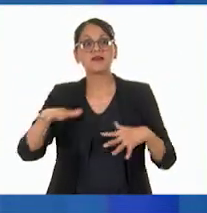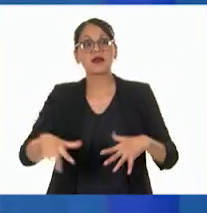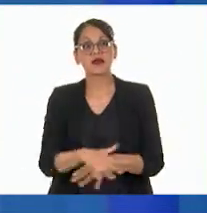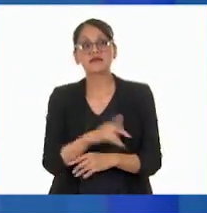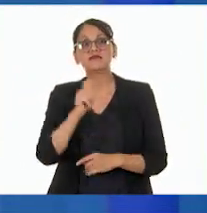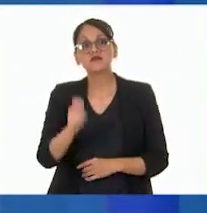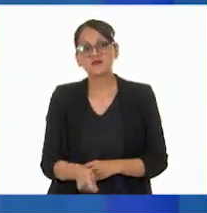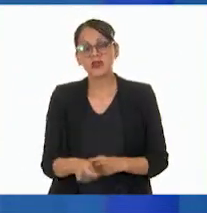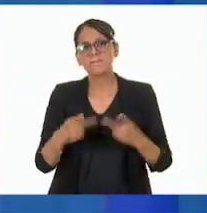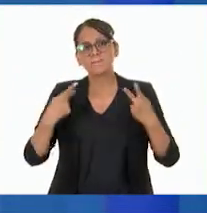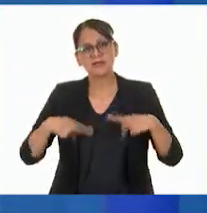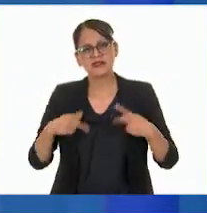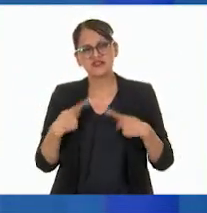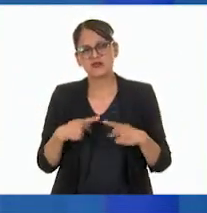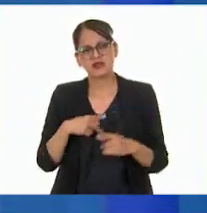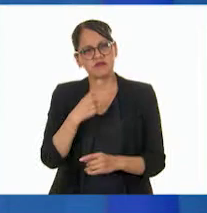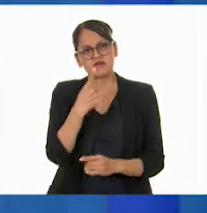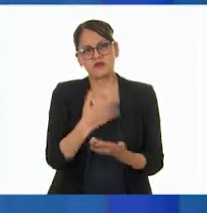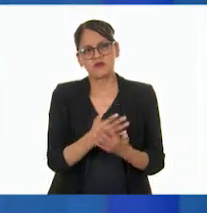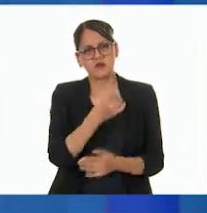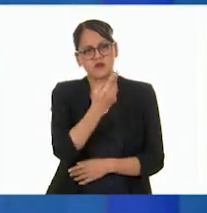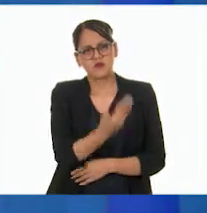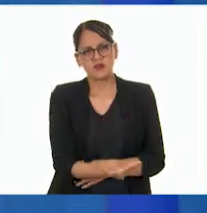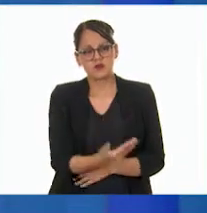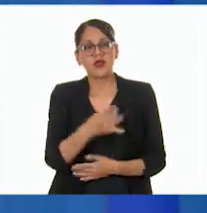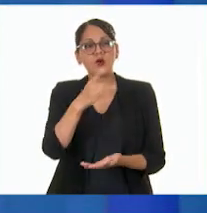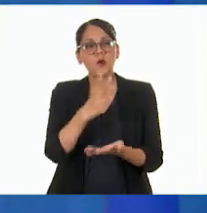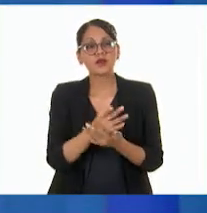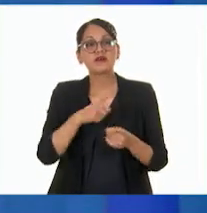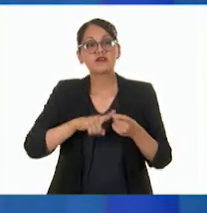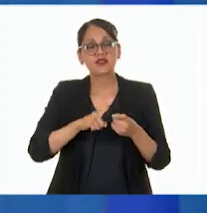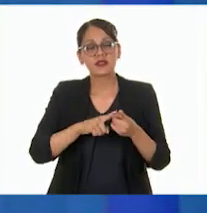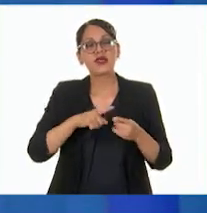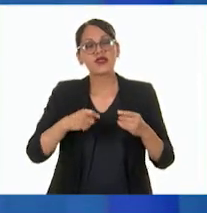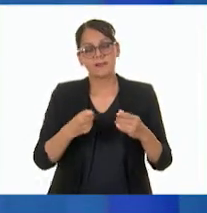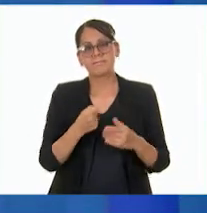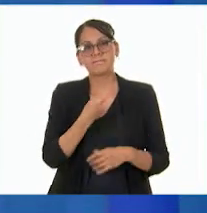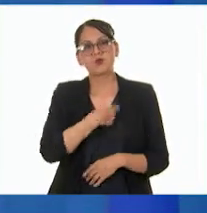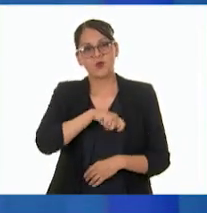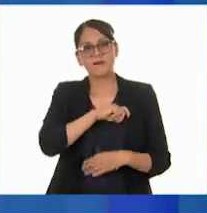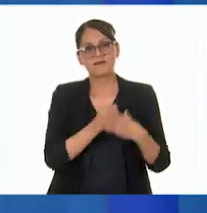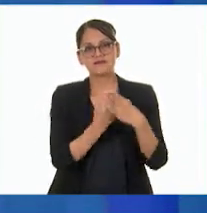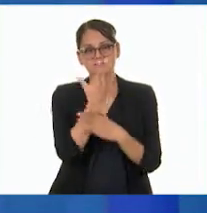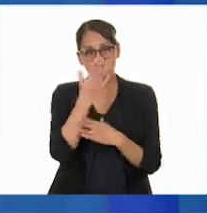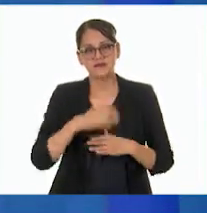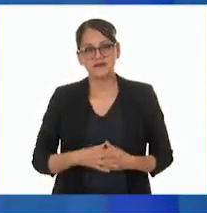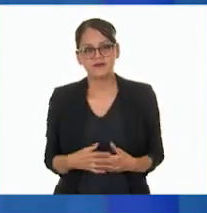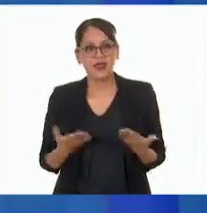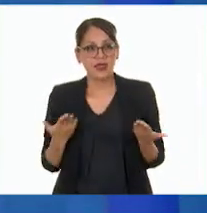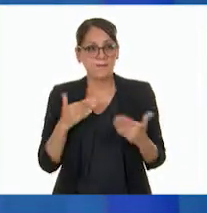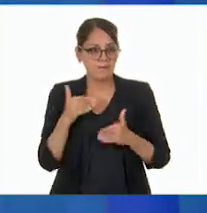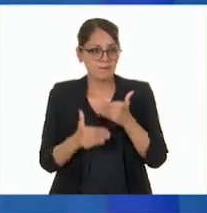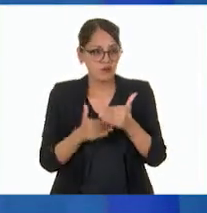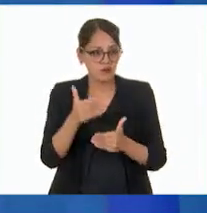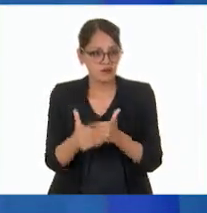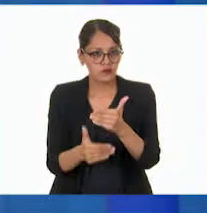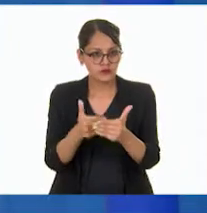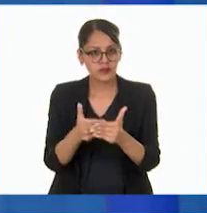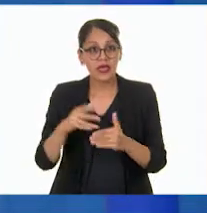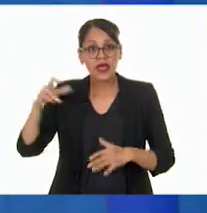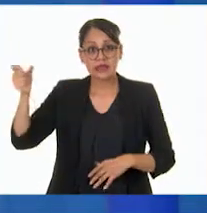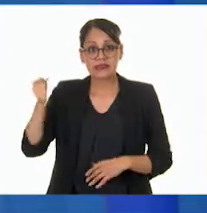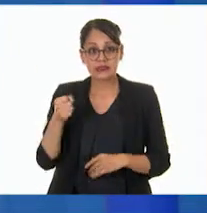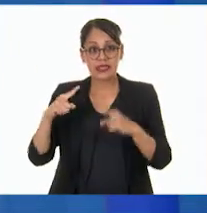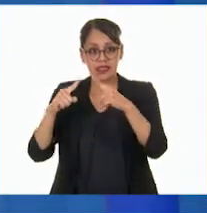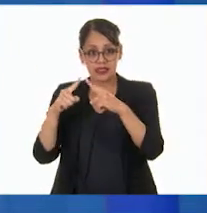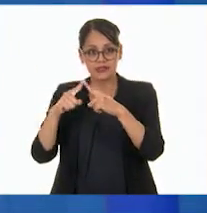un cristianismo muy particular que solo existía en la Nueva España. Pues bueno, en ese proceso, la Iglesia, a través